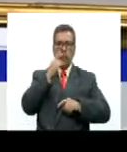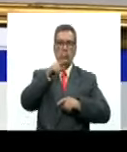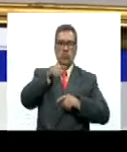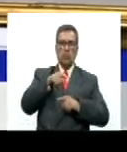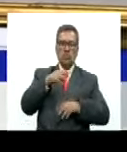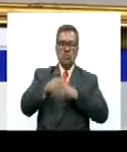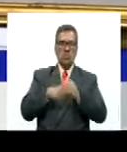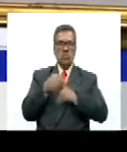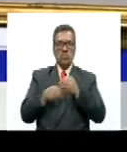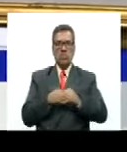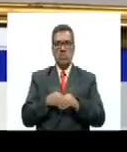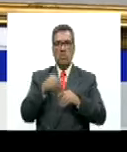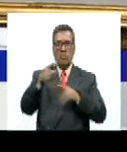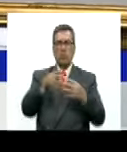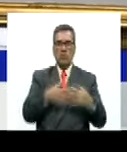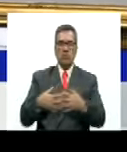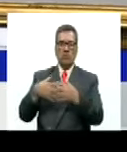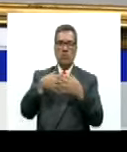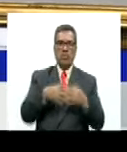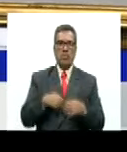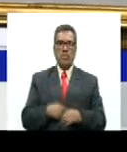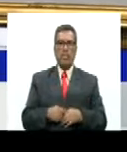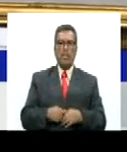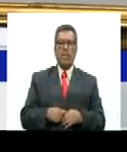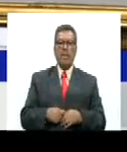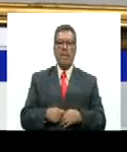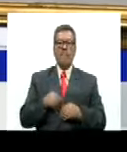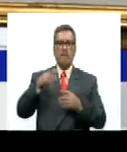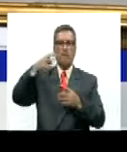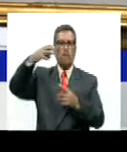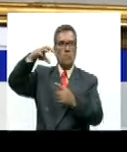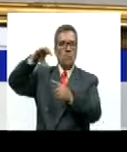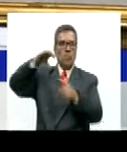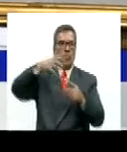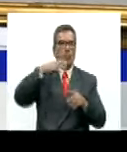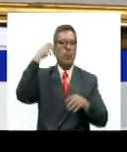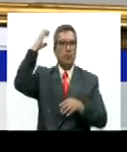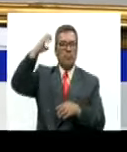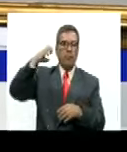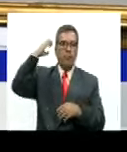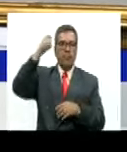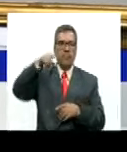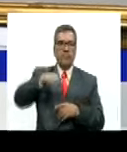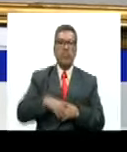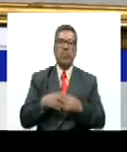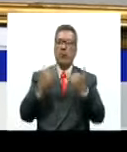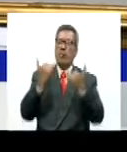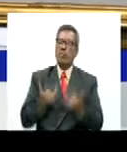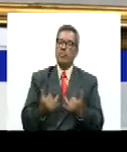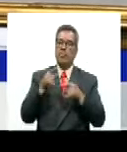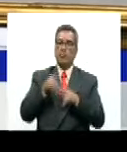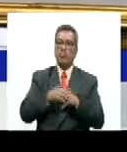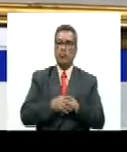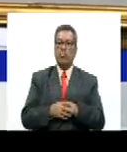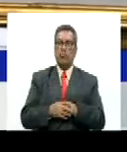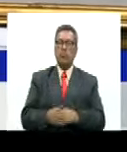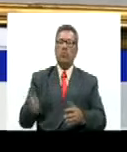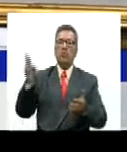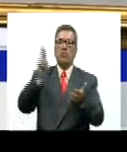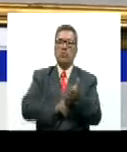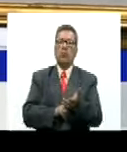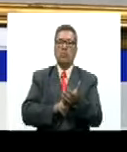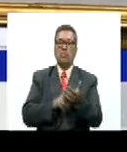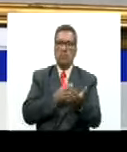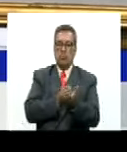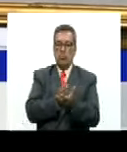los caracteriza al Imperio norteamericano y a sus satélites europeos, ya están volviendo a